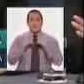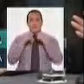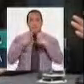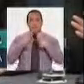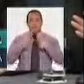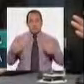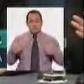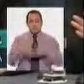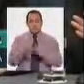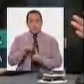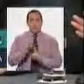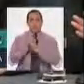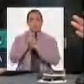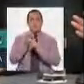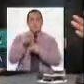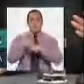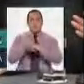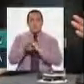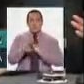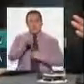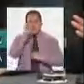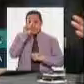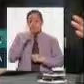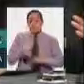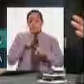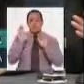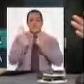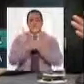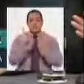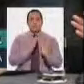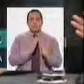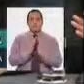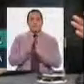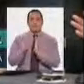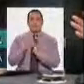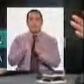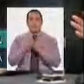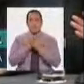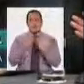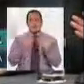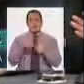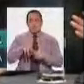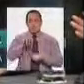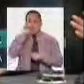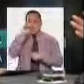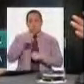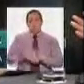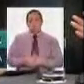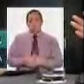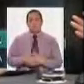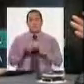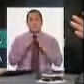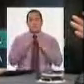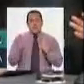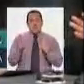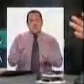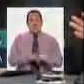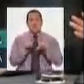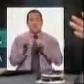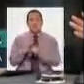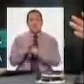estábamos en la especial circunstancia en el país de un proceso abierto en el Perú y abierto